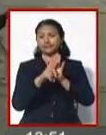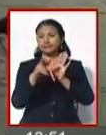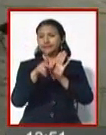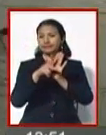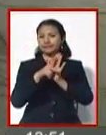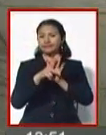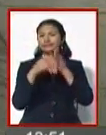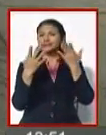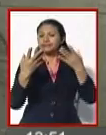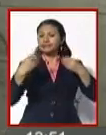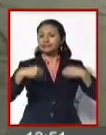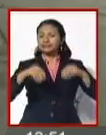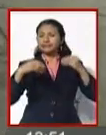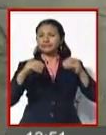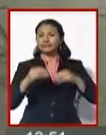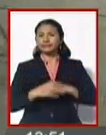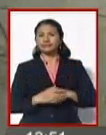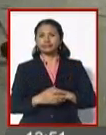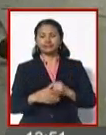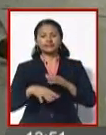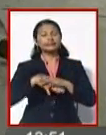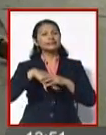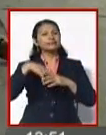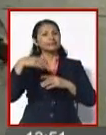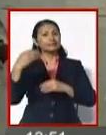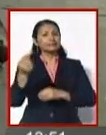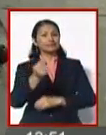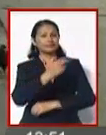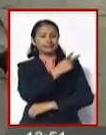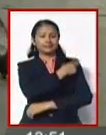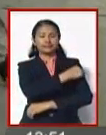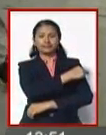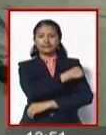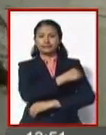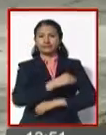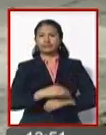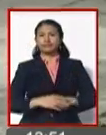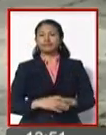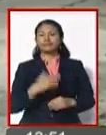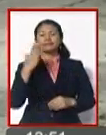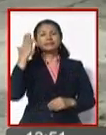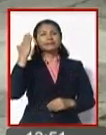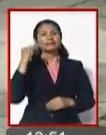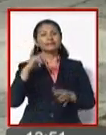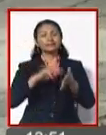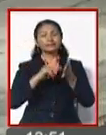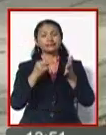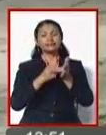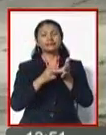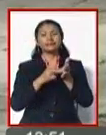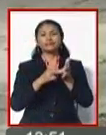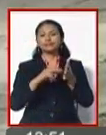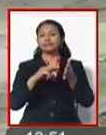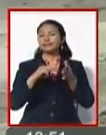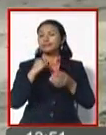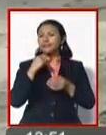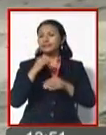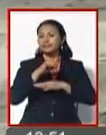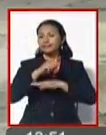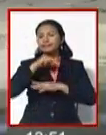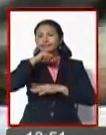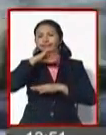está prohibido que hayan venteras en las instituciones hospitalarias, ¿no? Porque eso es un foco